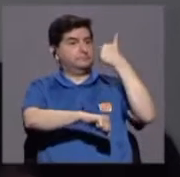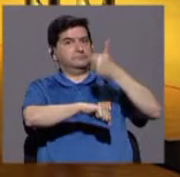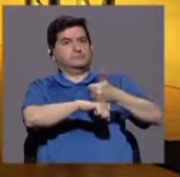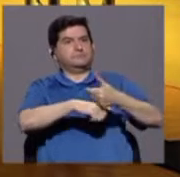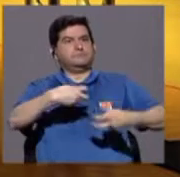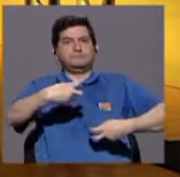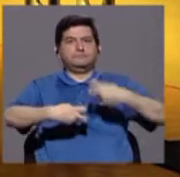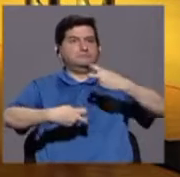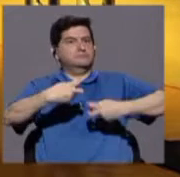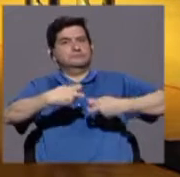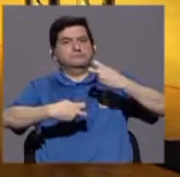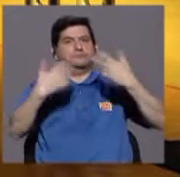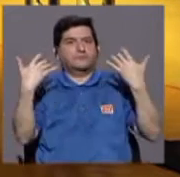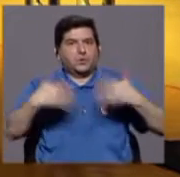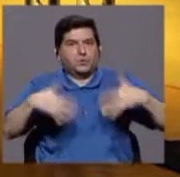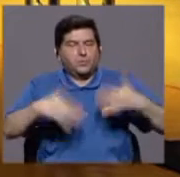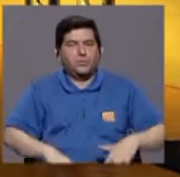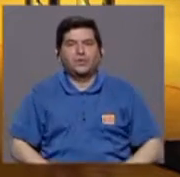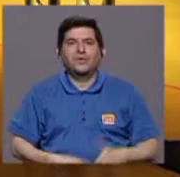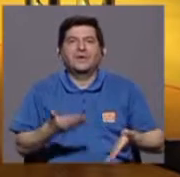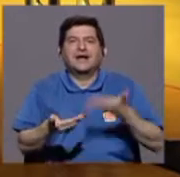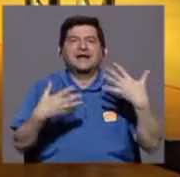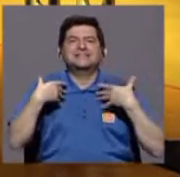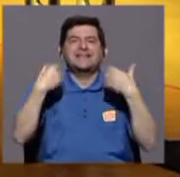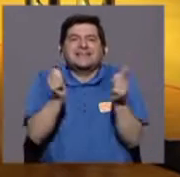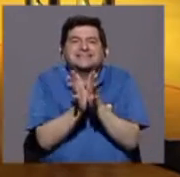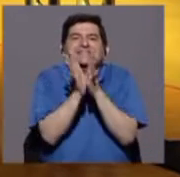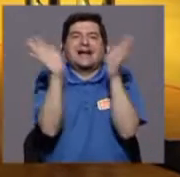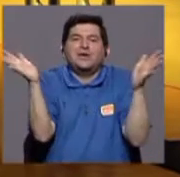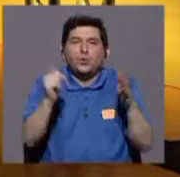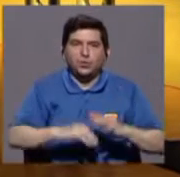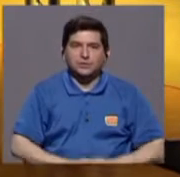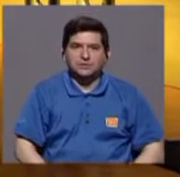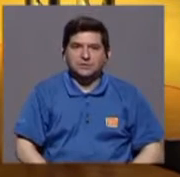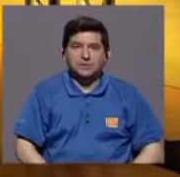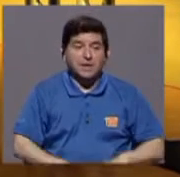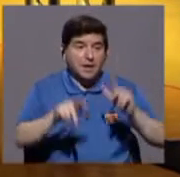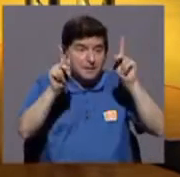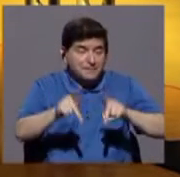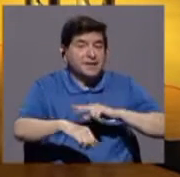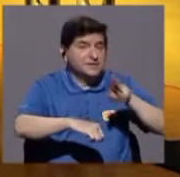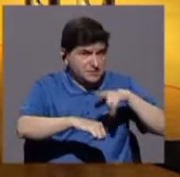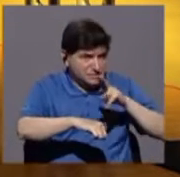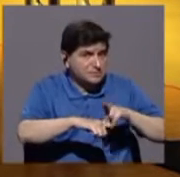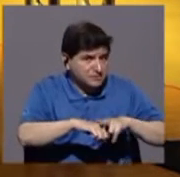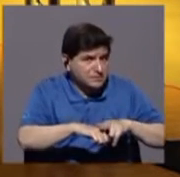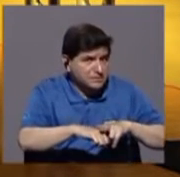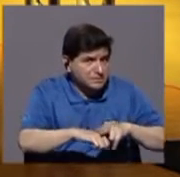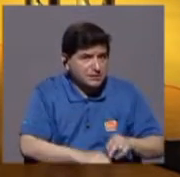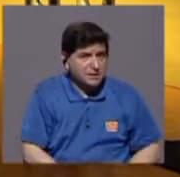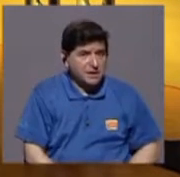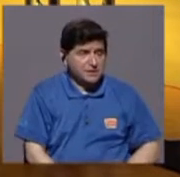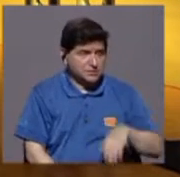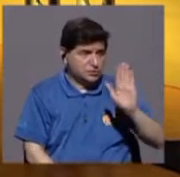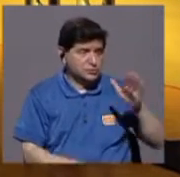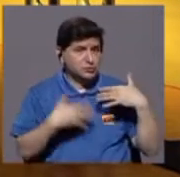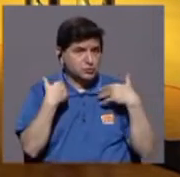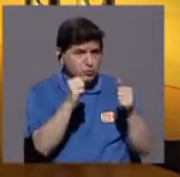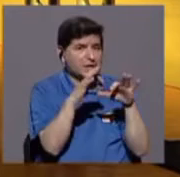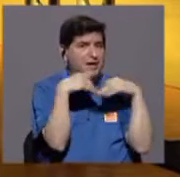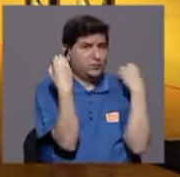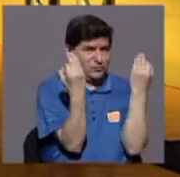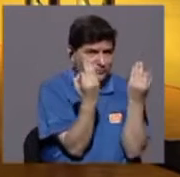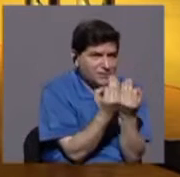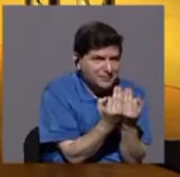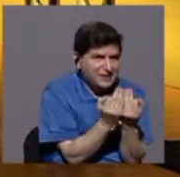una problemática de salud pública, porque son personas que muy probablemente no solo su salud familiar